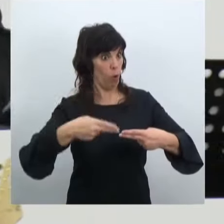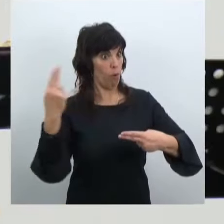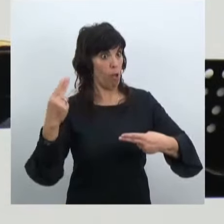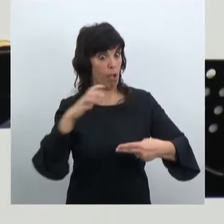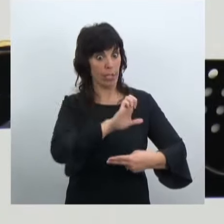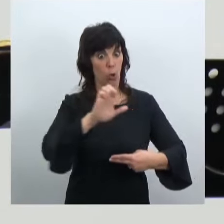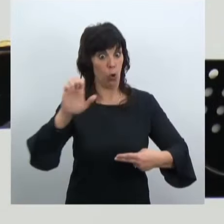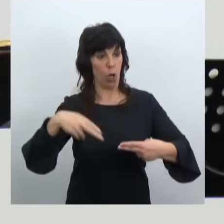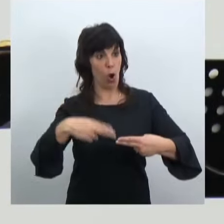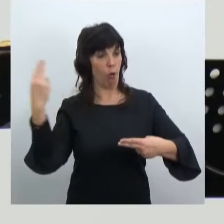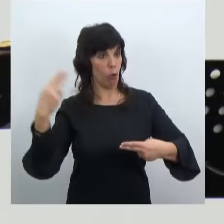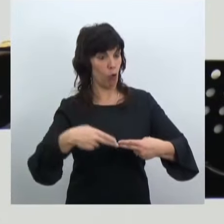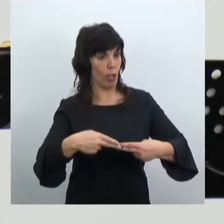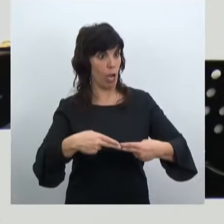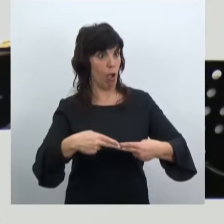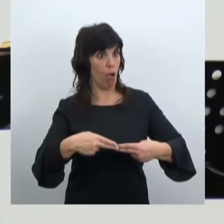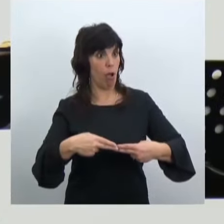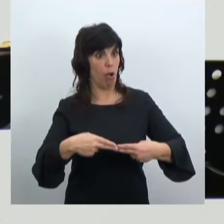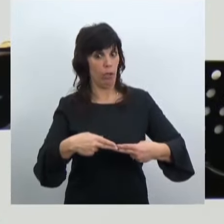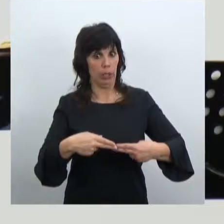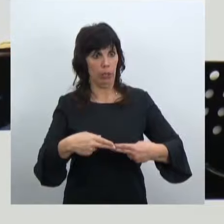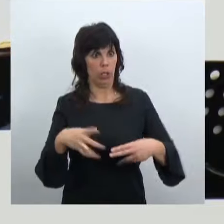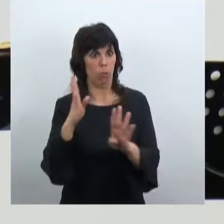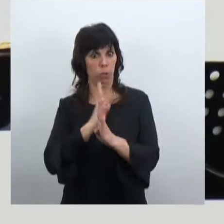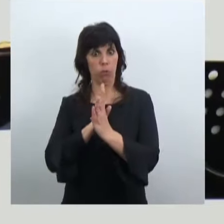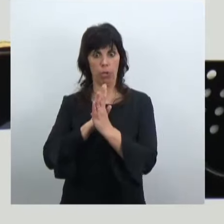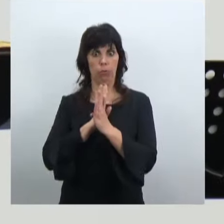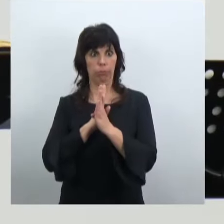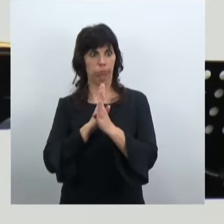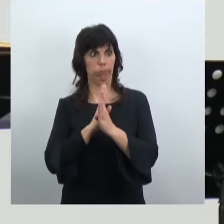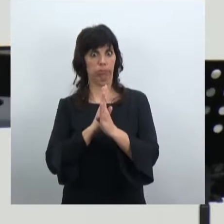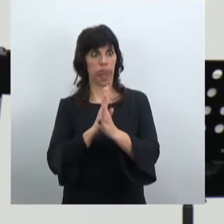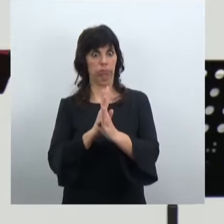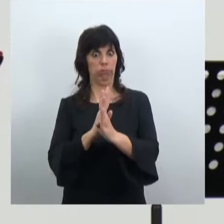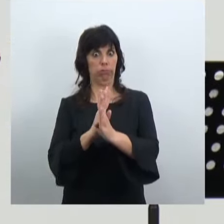Estados Unidos, te ponen una línea como vaca, ¿sabes cómo la vaca?